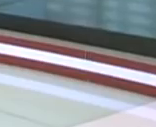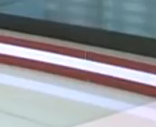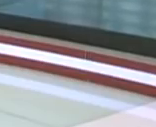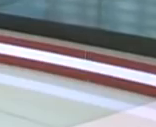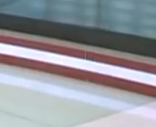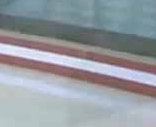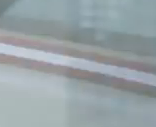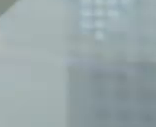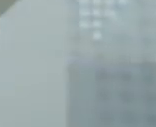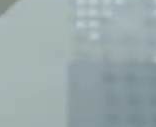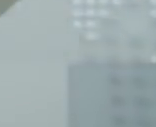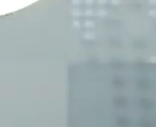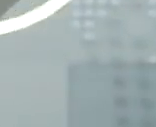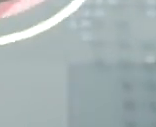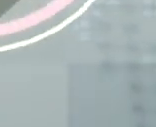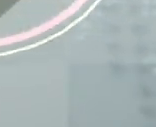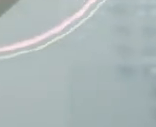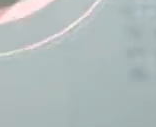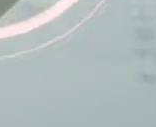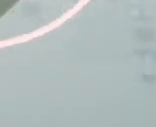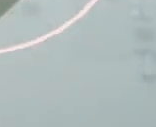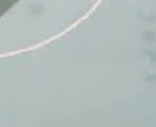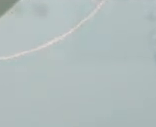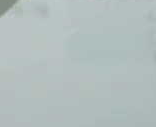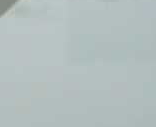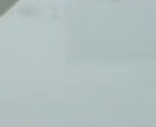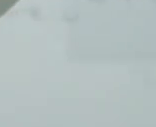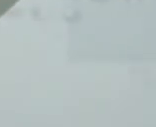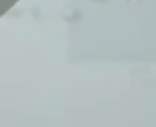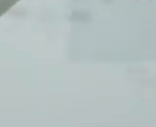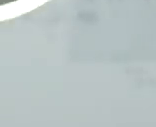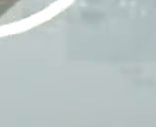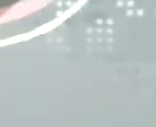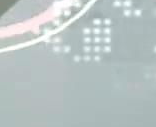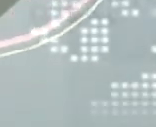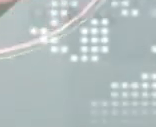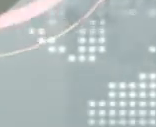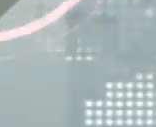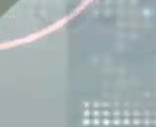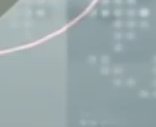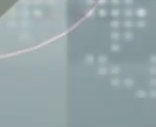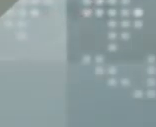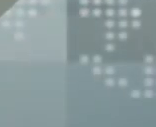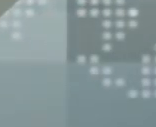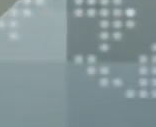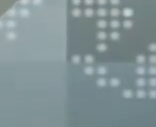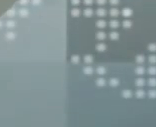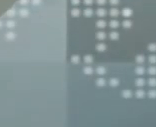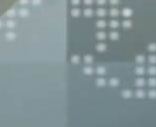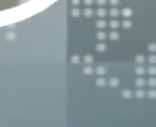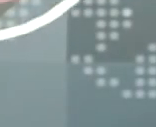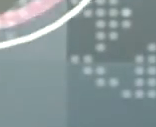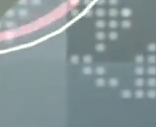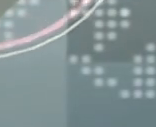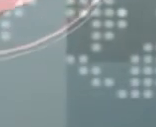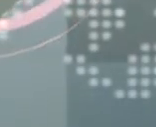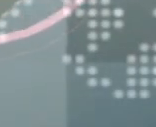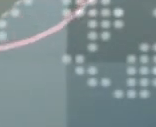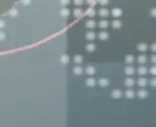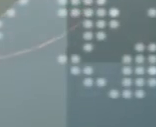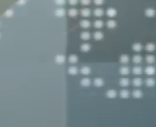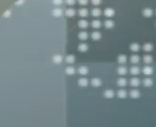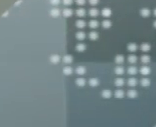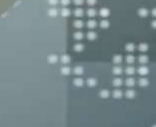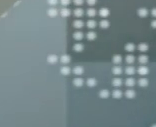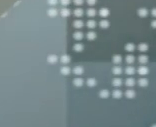Muy buenas noches, Barry, y feliz noche para todos ustedes, los trabajadores incansables de Venezolana de Televisión